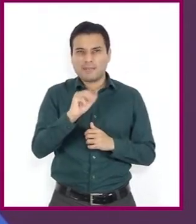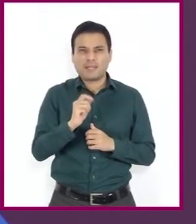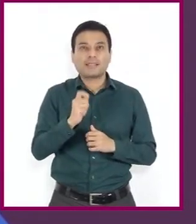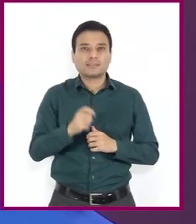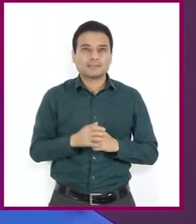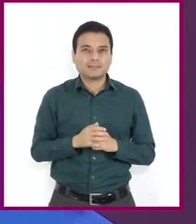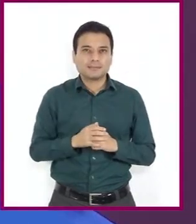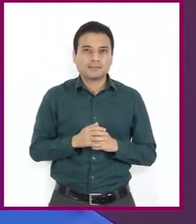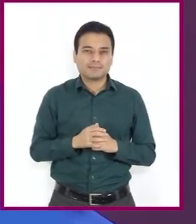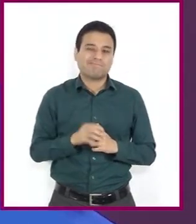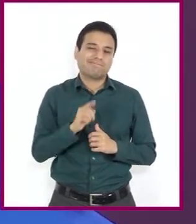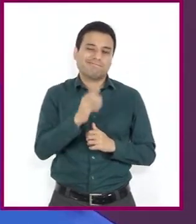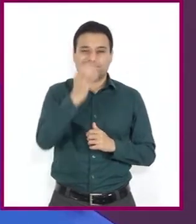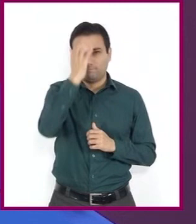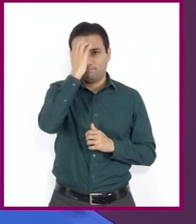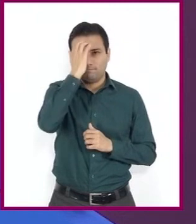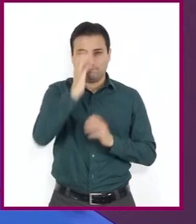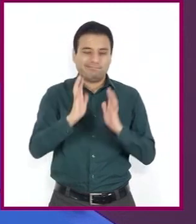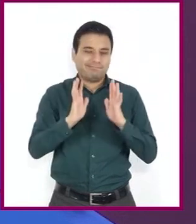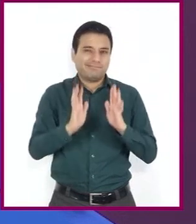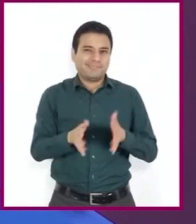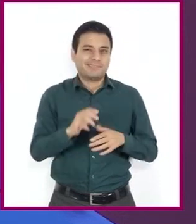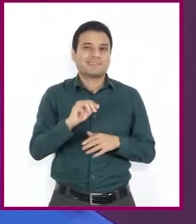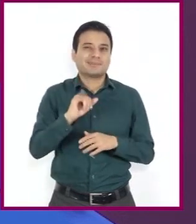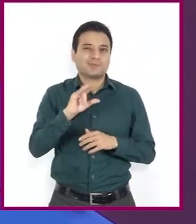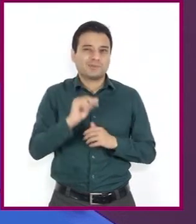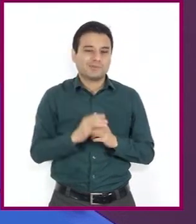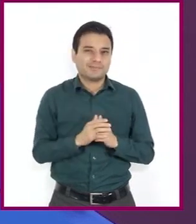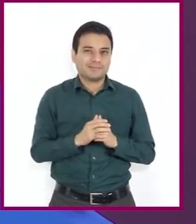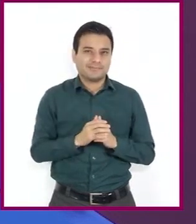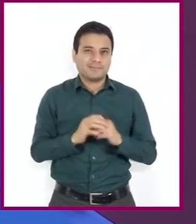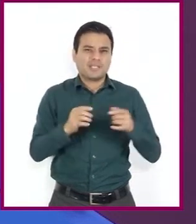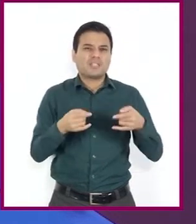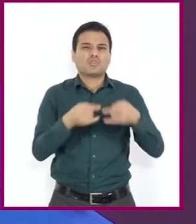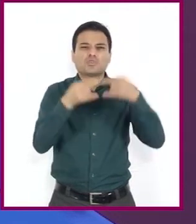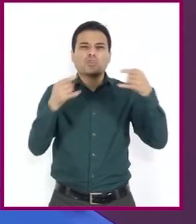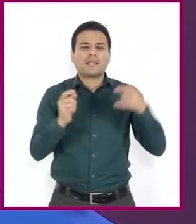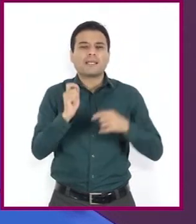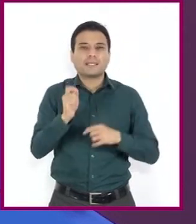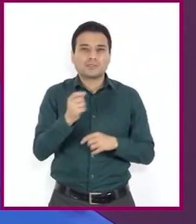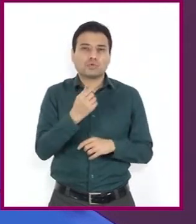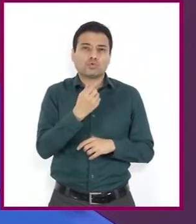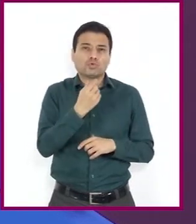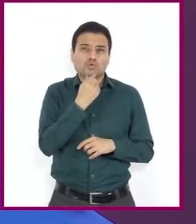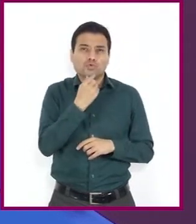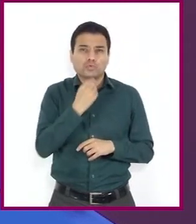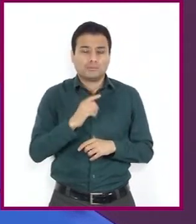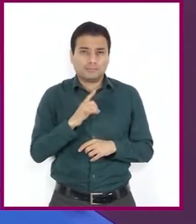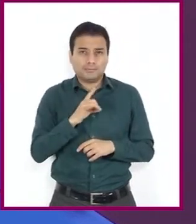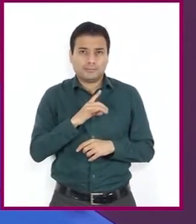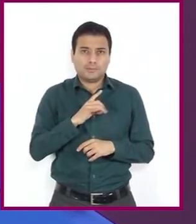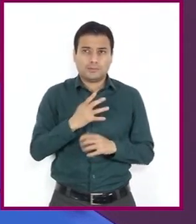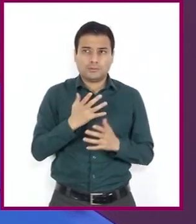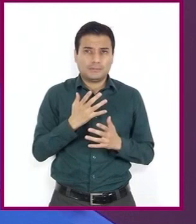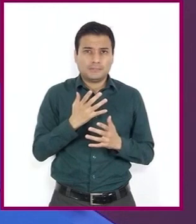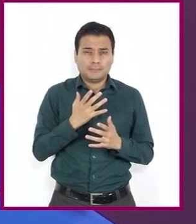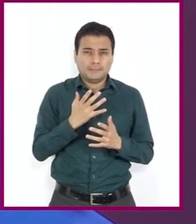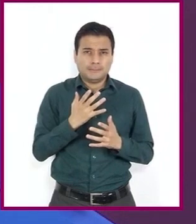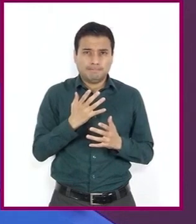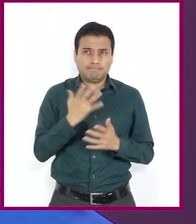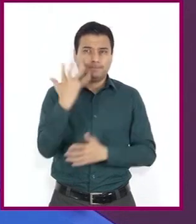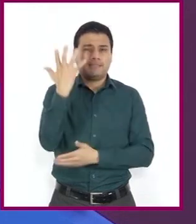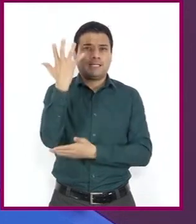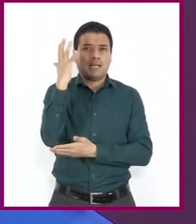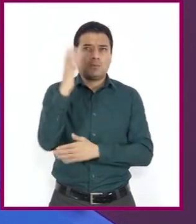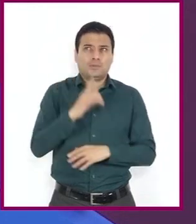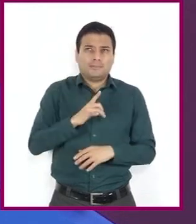¿Verdad? La trama de este cuento de terror cuenta la historia de un niño temeroso, desde chiquito, del